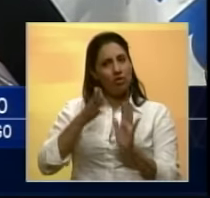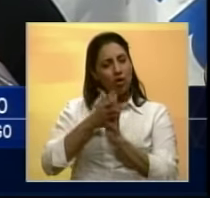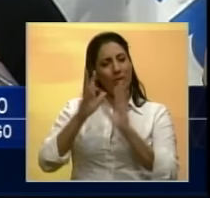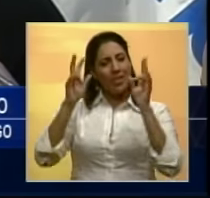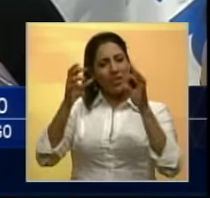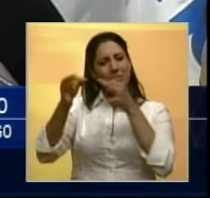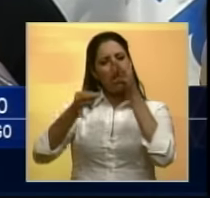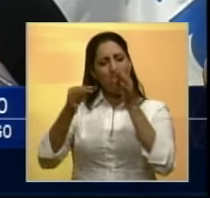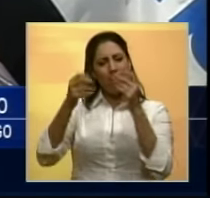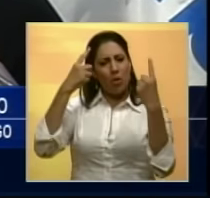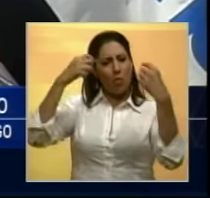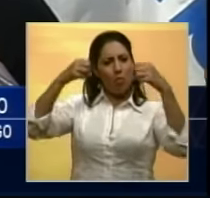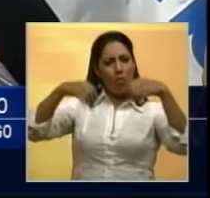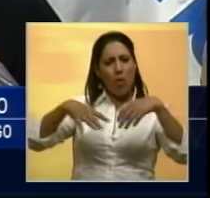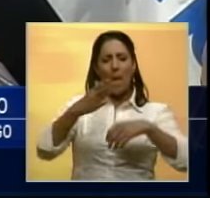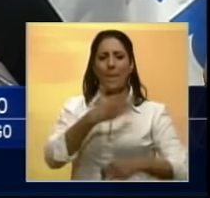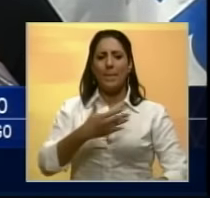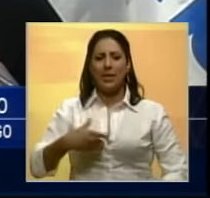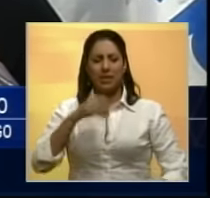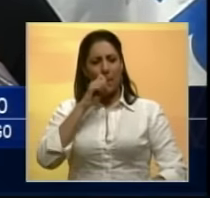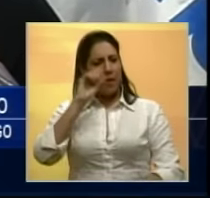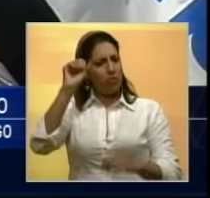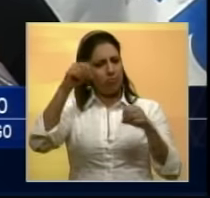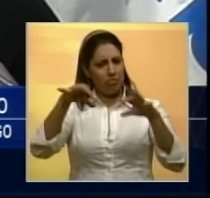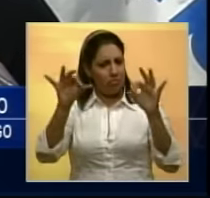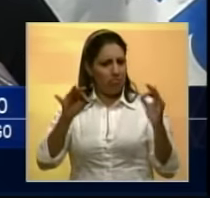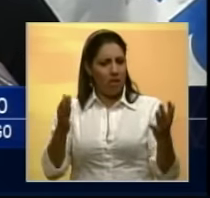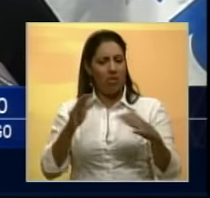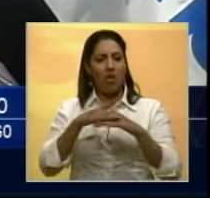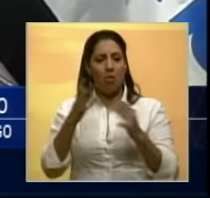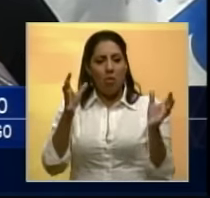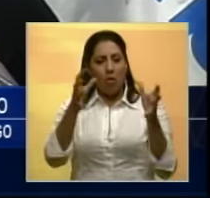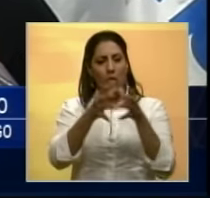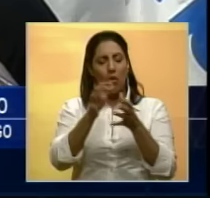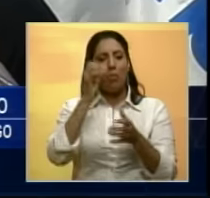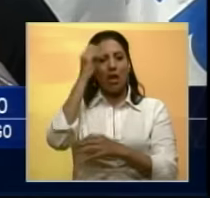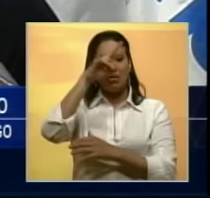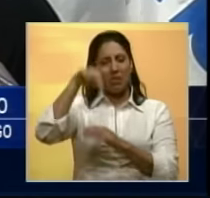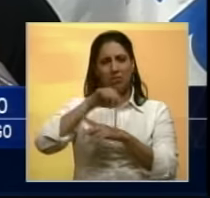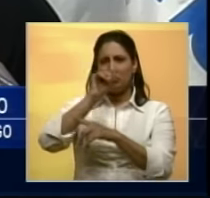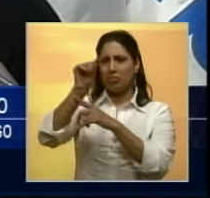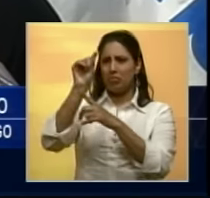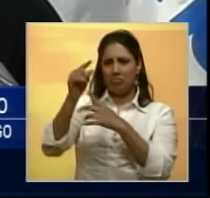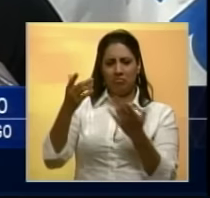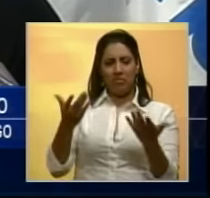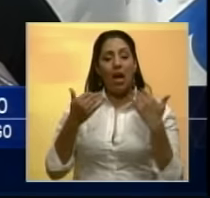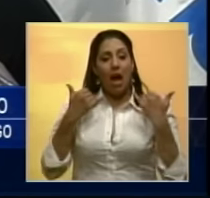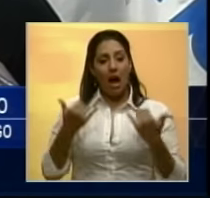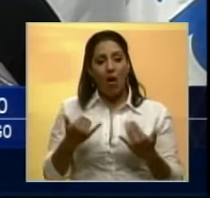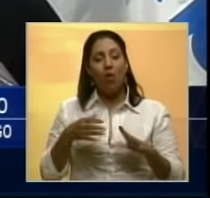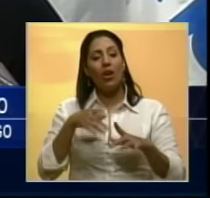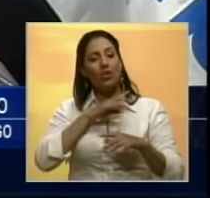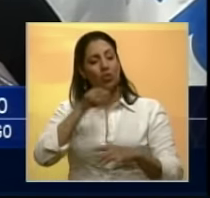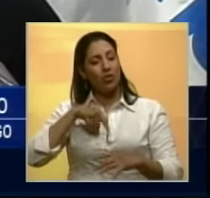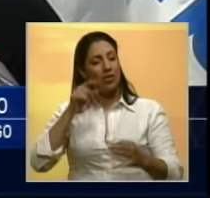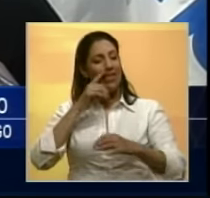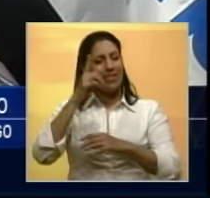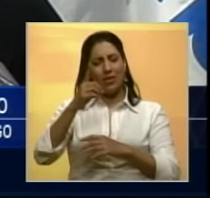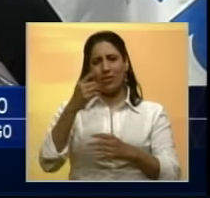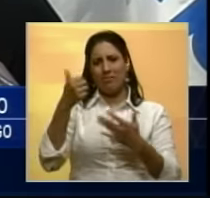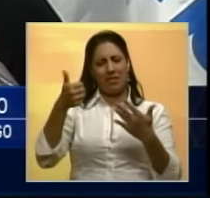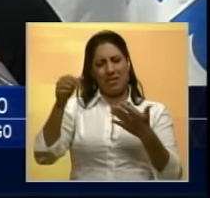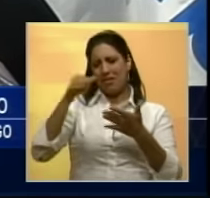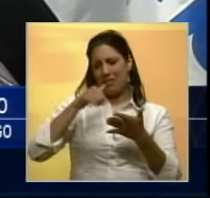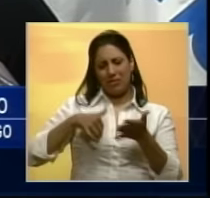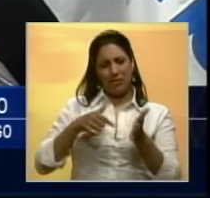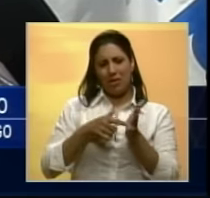a la declaración del abandono de cargo del presidente Nicolás Maduro por parte de la Asamblea Nacional. En este sentido, explicó que la denuncia es